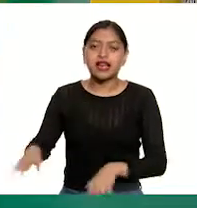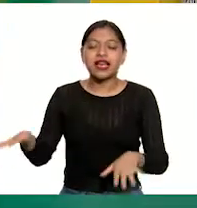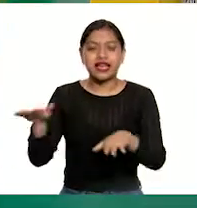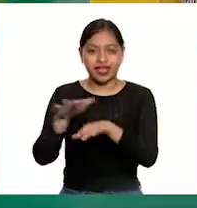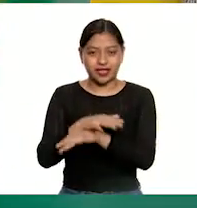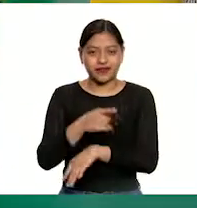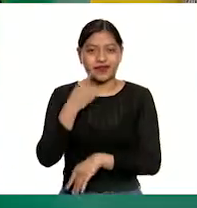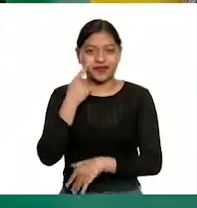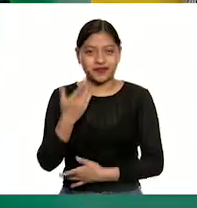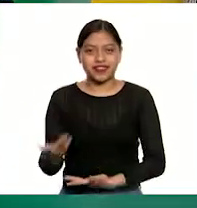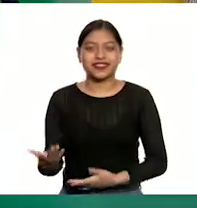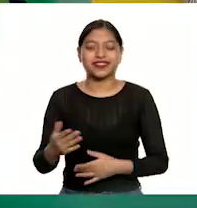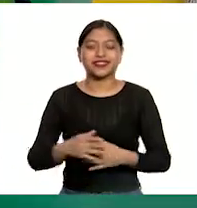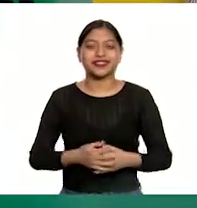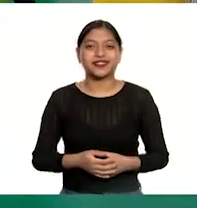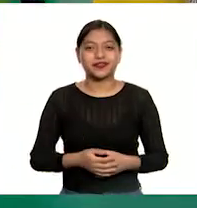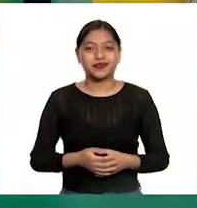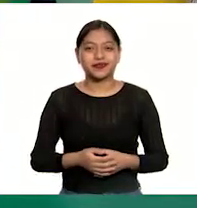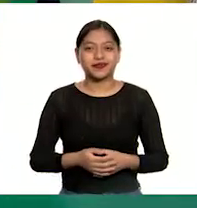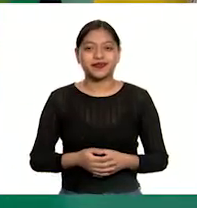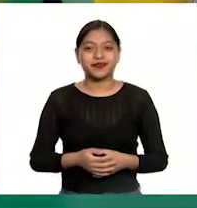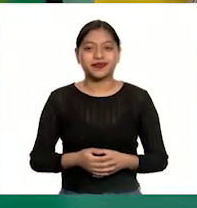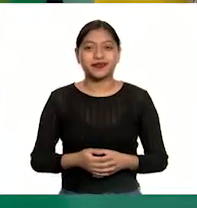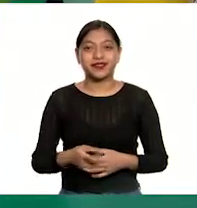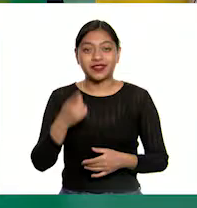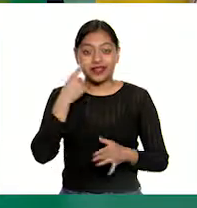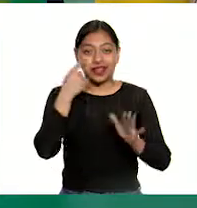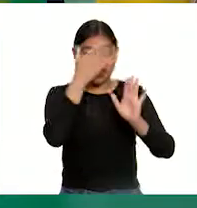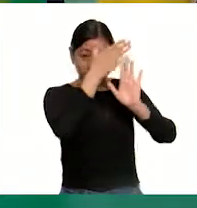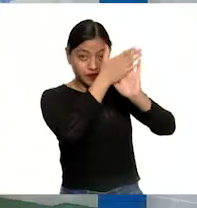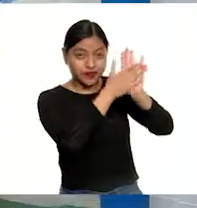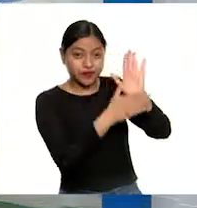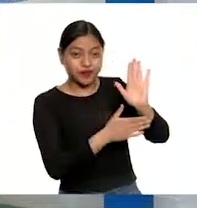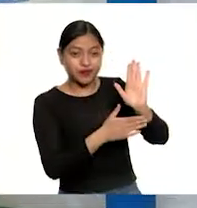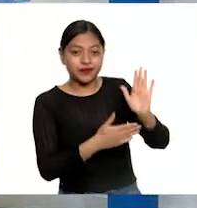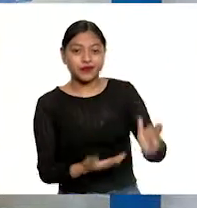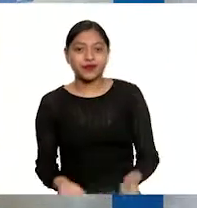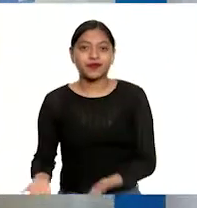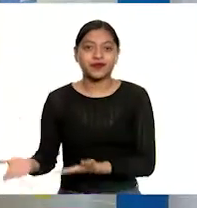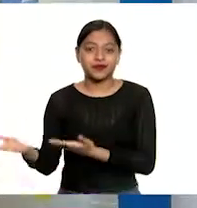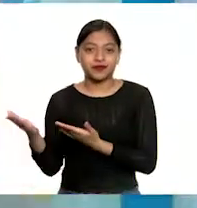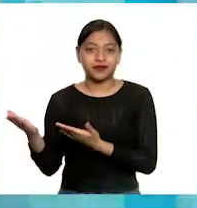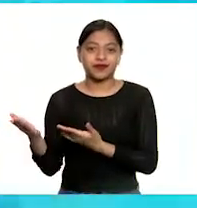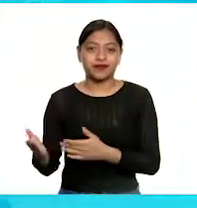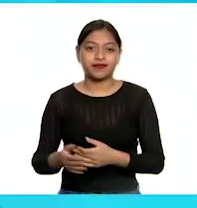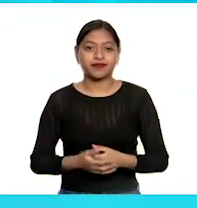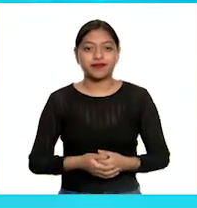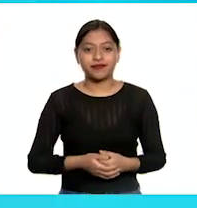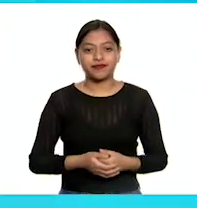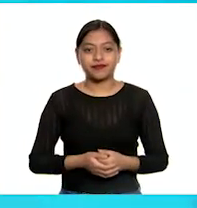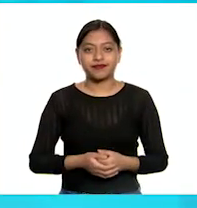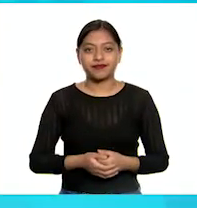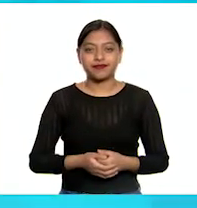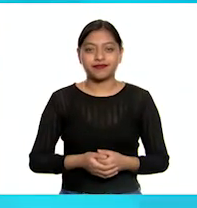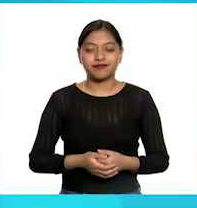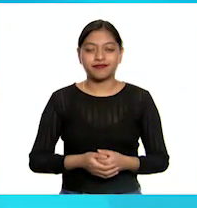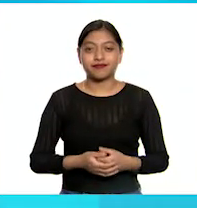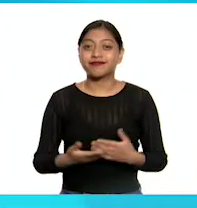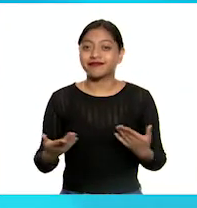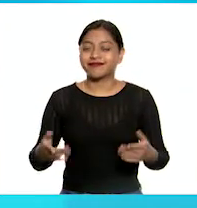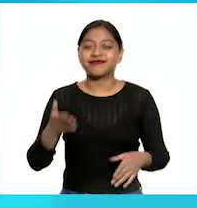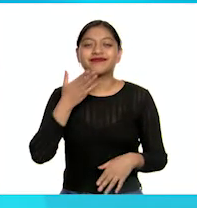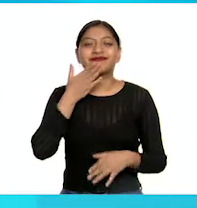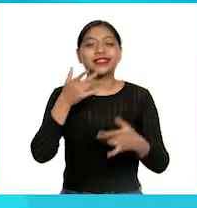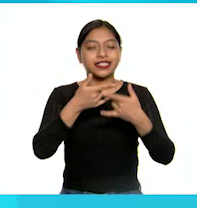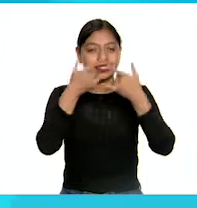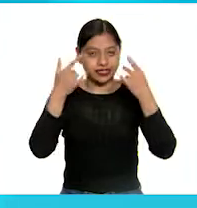nos encantan. Aquí está. Ustedes van a ver la portada en pantalla. ¿Ya la están mirando? Y voy a